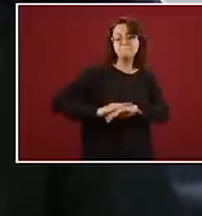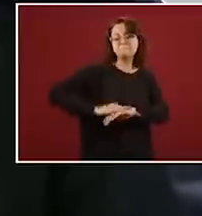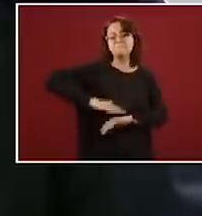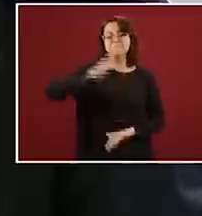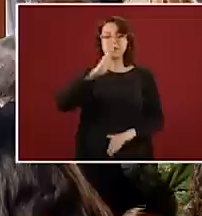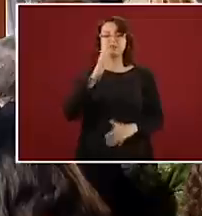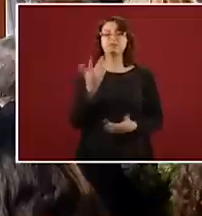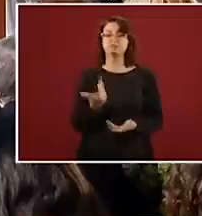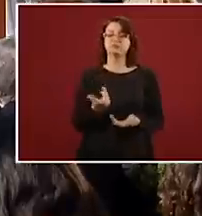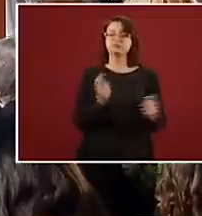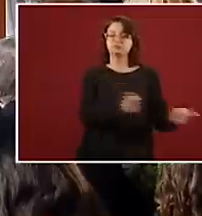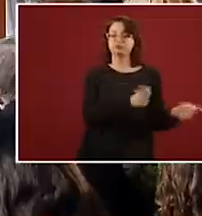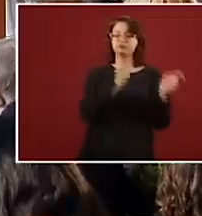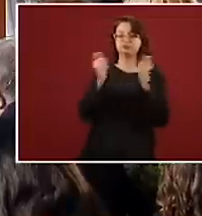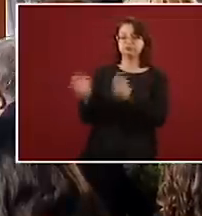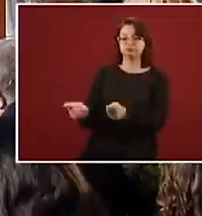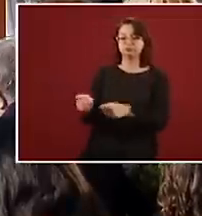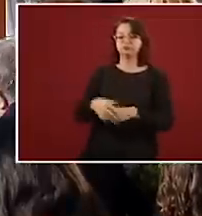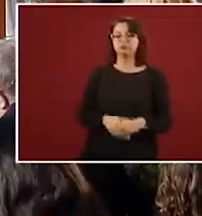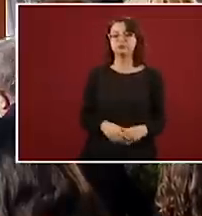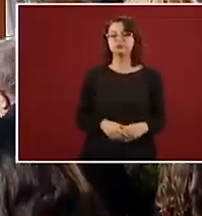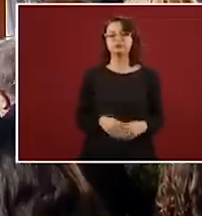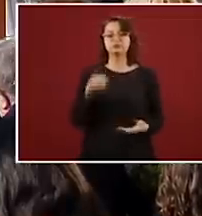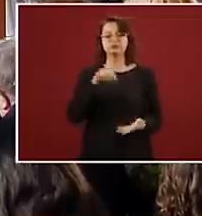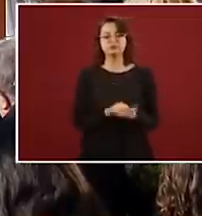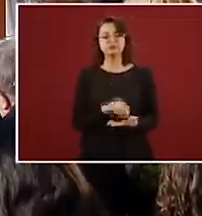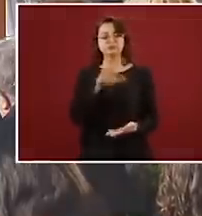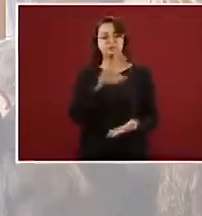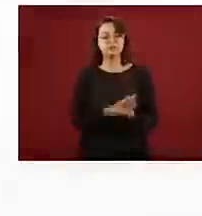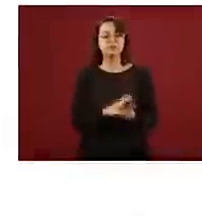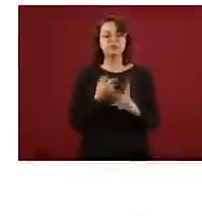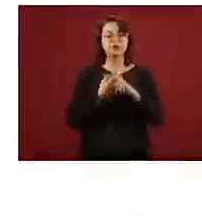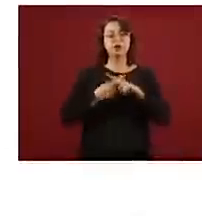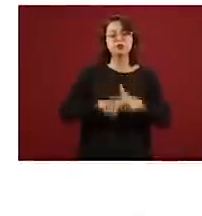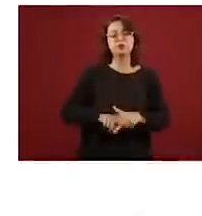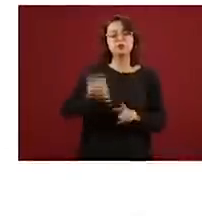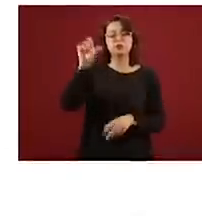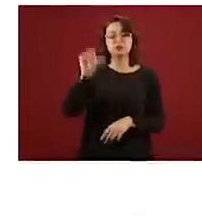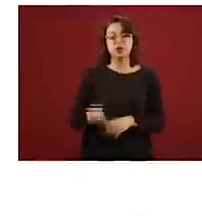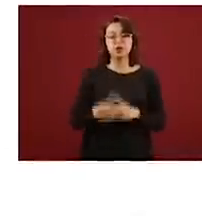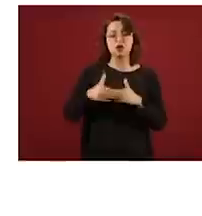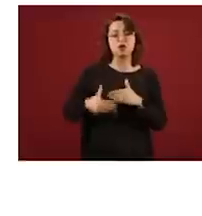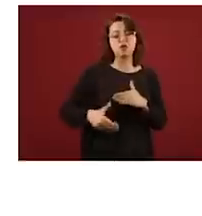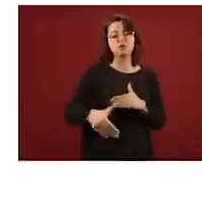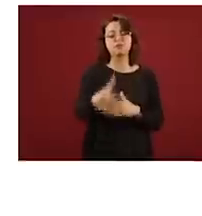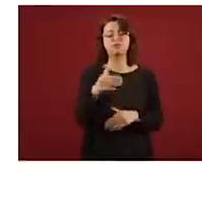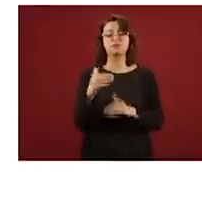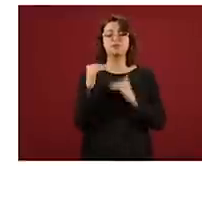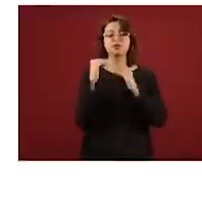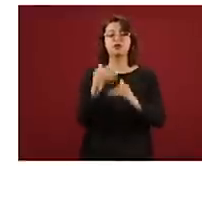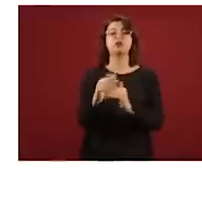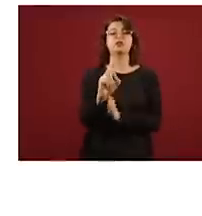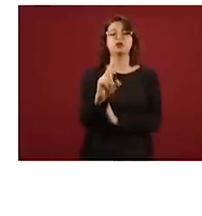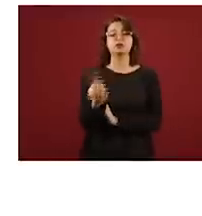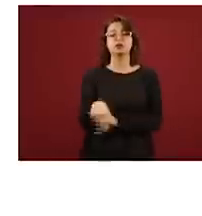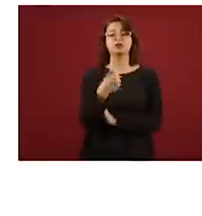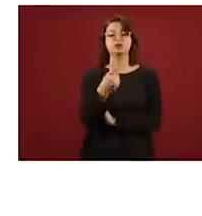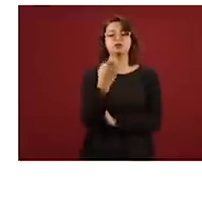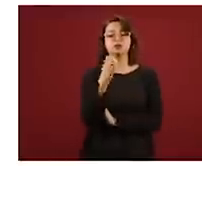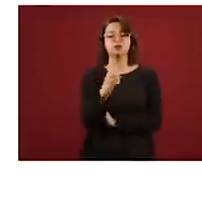de venta. El registro estará abierto a partir de hoy y hasta el 31 de enero de